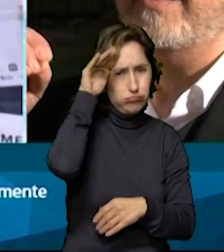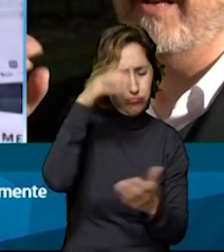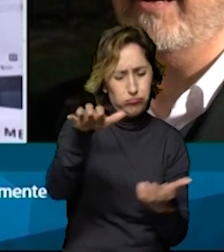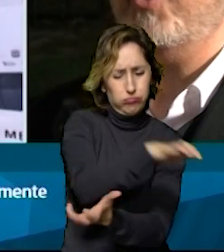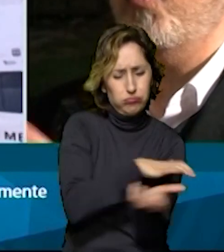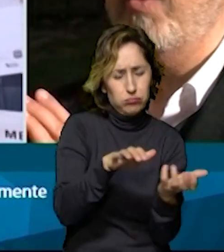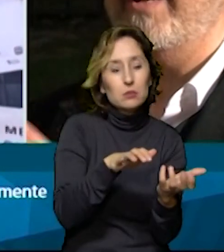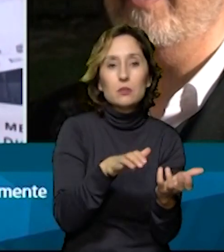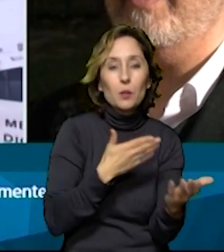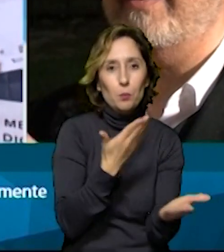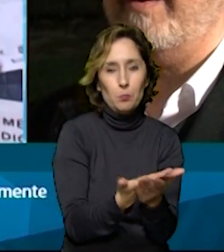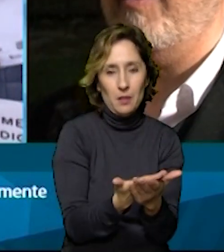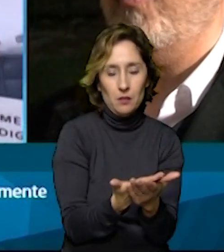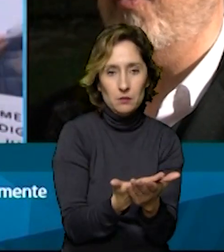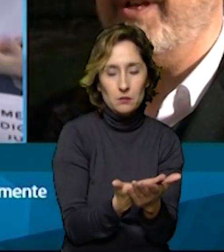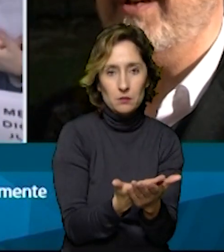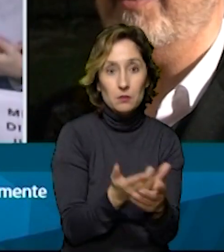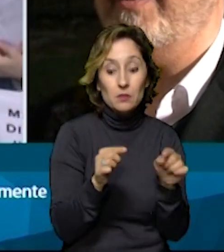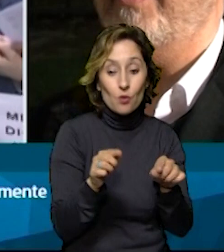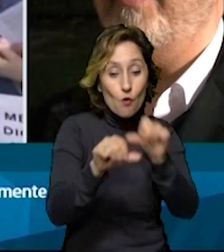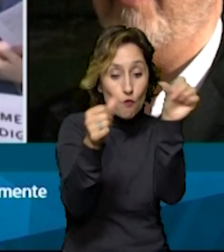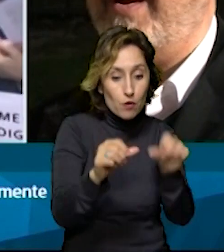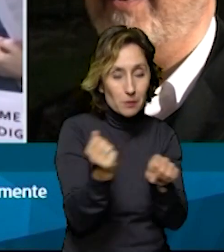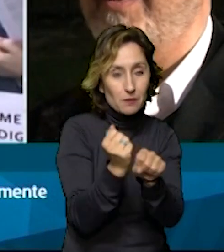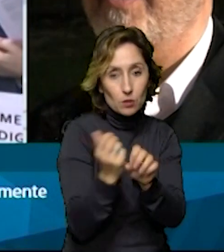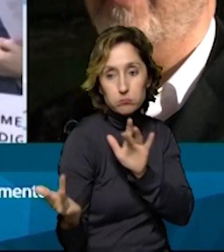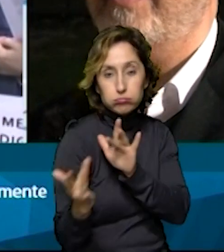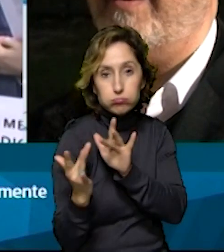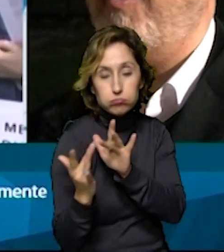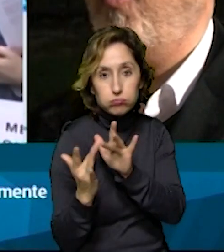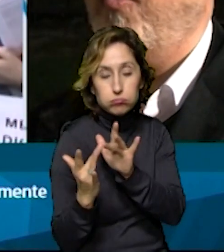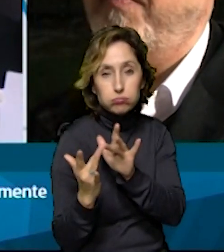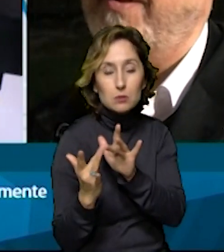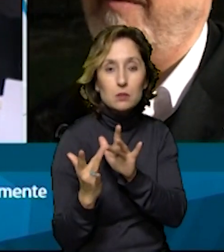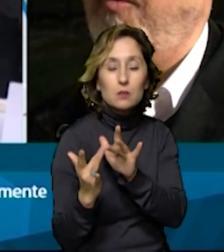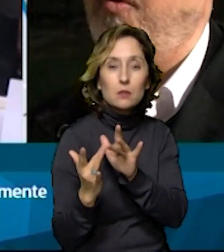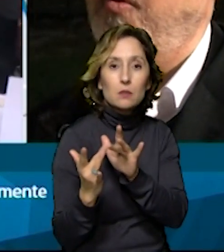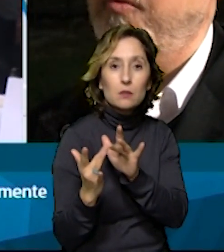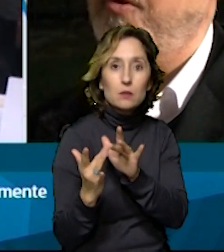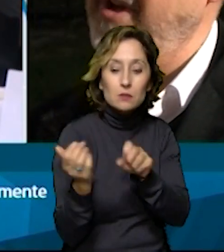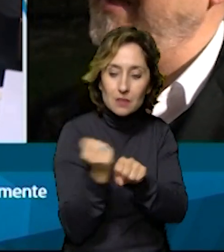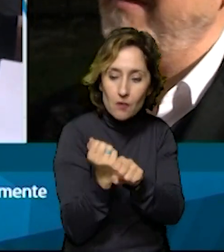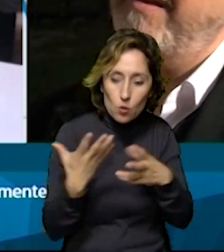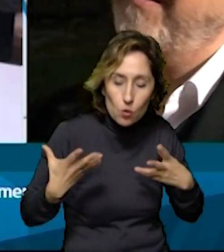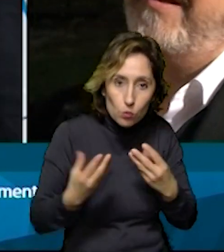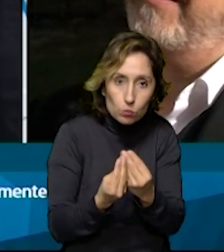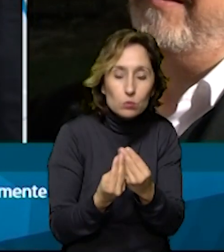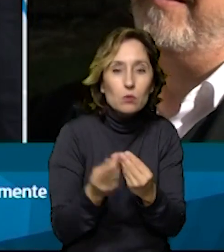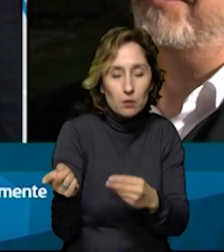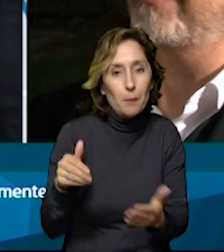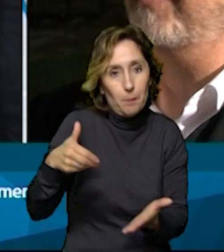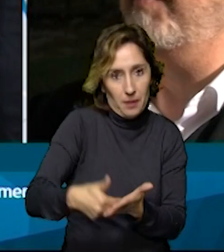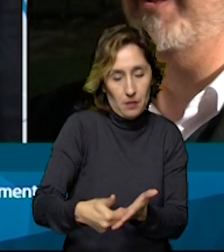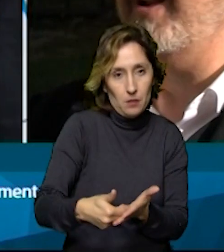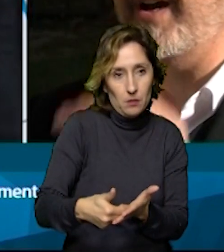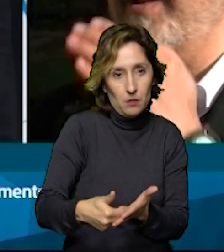que tengas una línea de trabajo con ellas y de cercanía, de trabajo conjunto, y